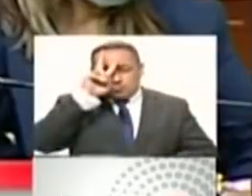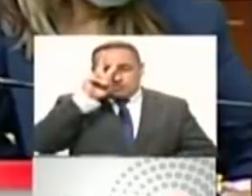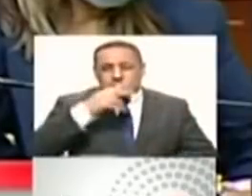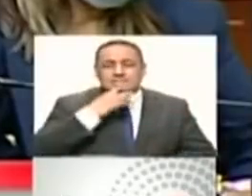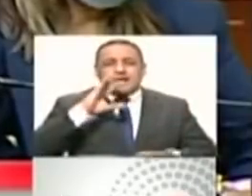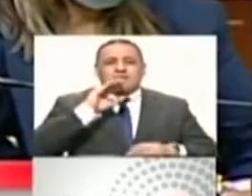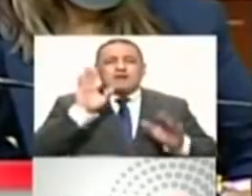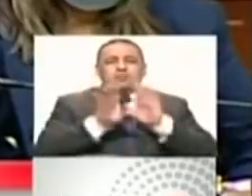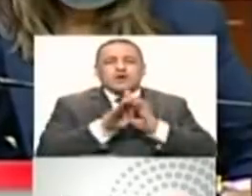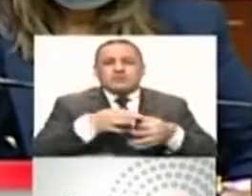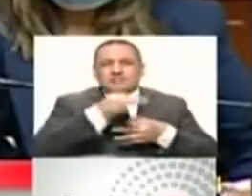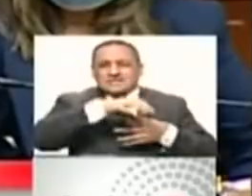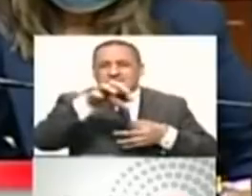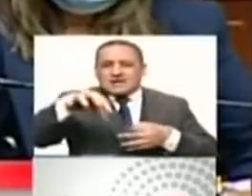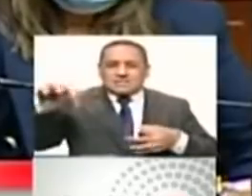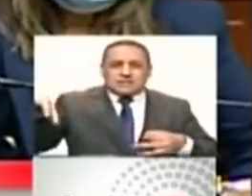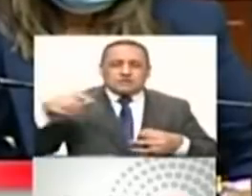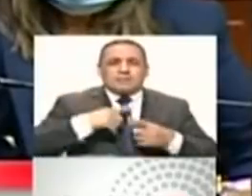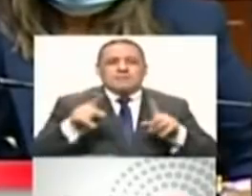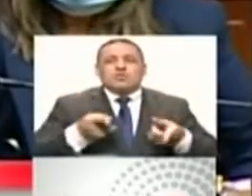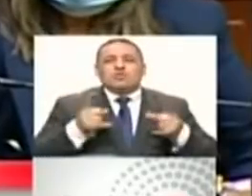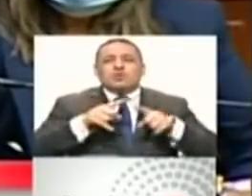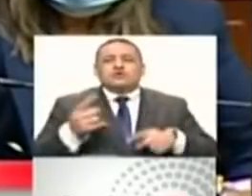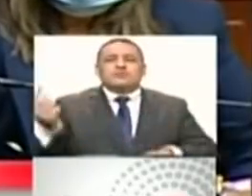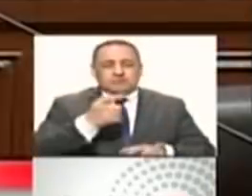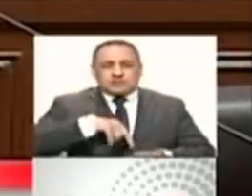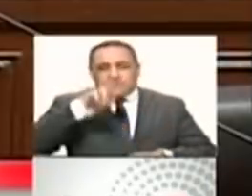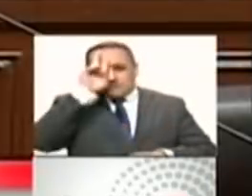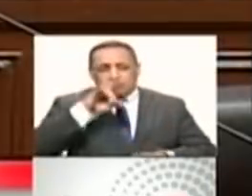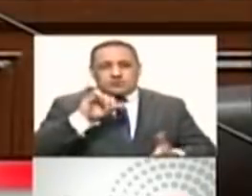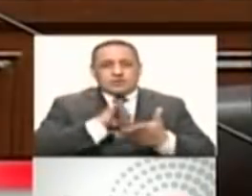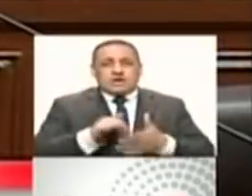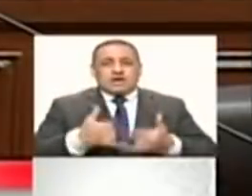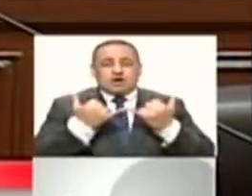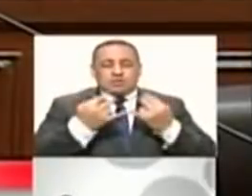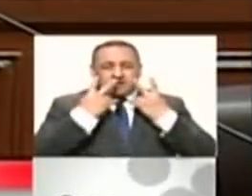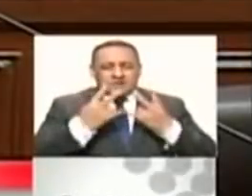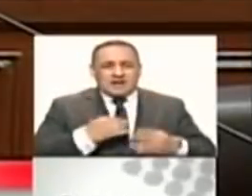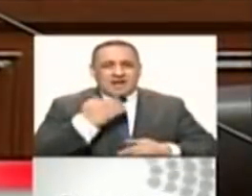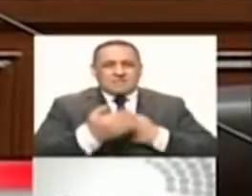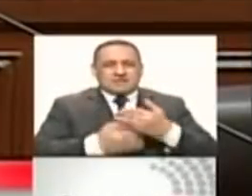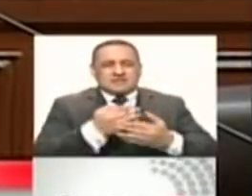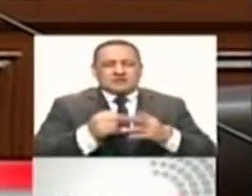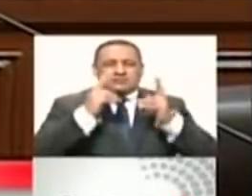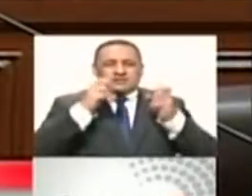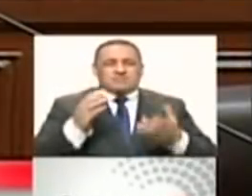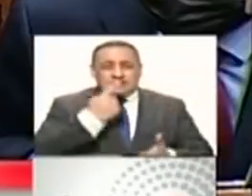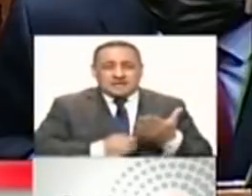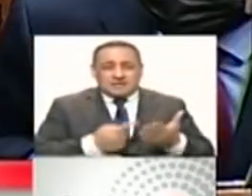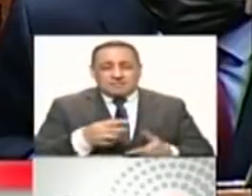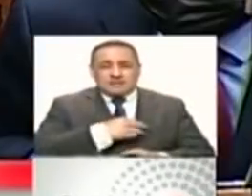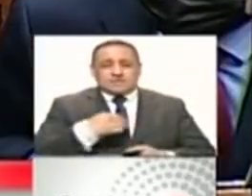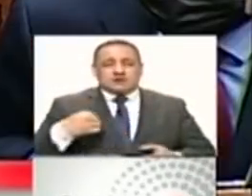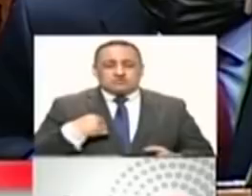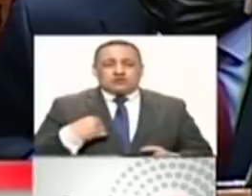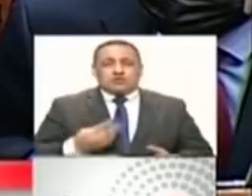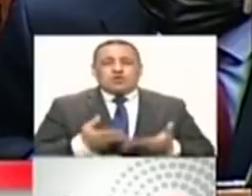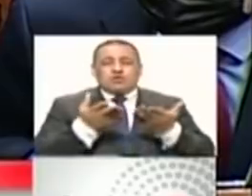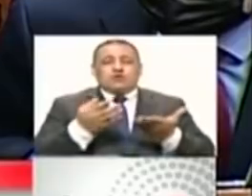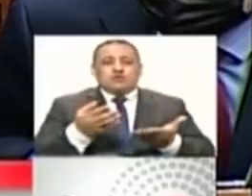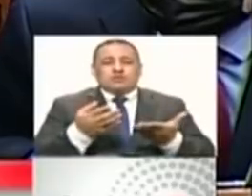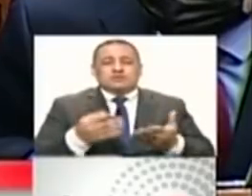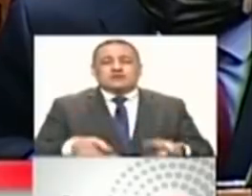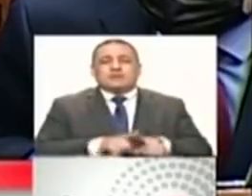Uh-huh. En este caso, el voto es público. Claro. Ahora, las sumas y las restas que se han hecho hasta ahora, por lo menos los que han expresado, más allá